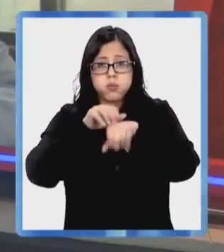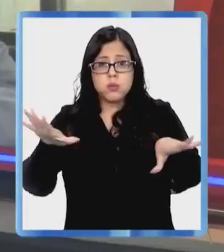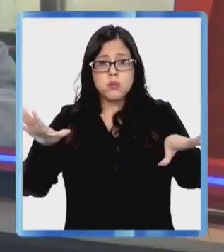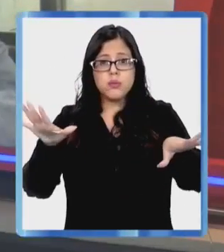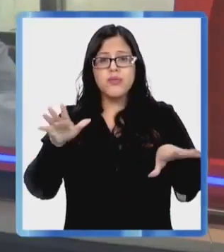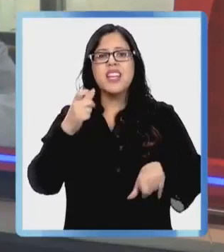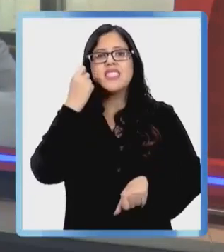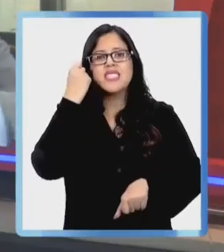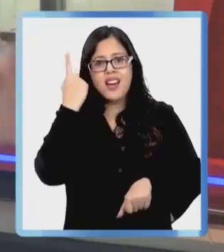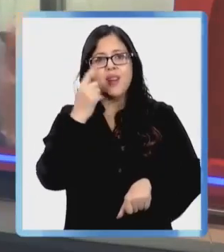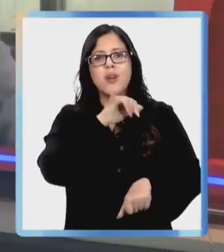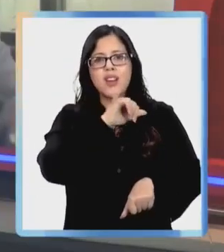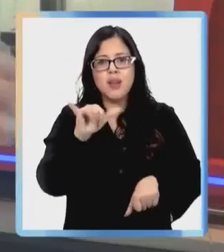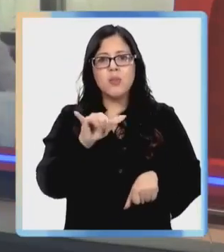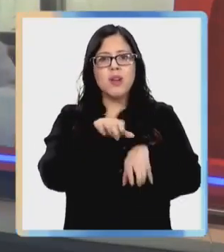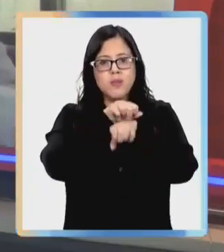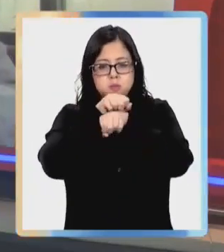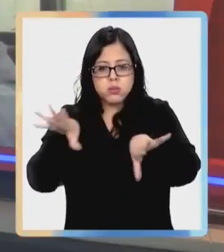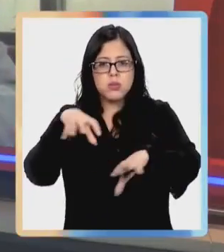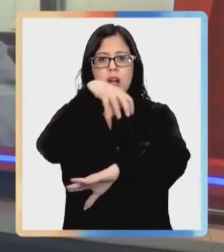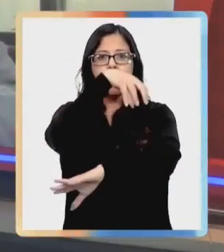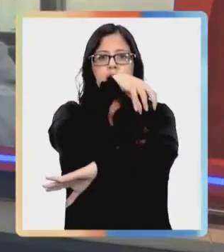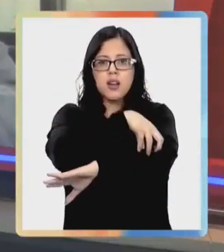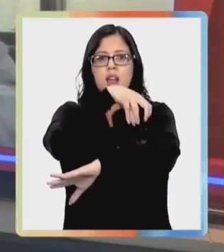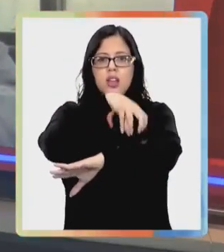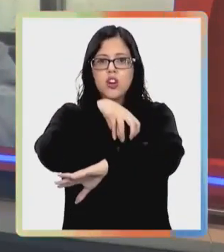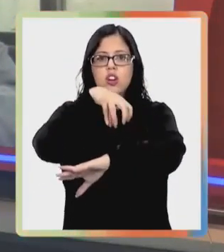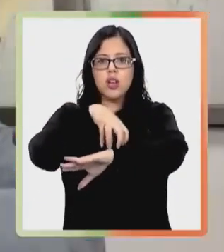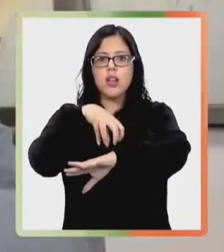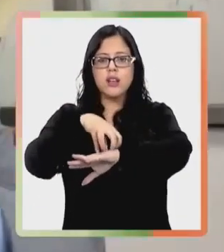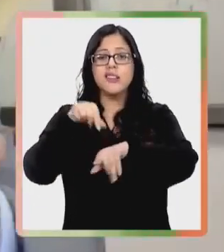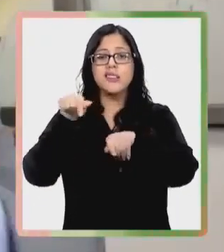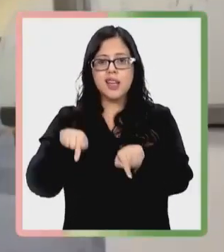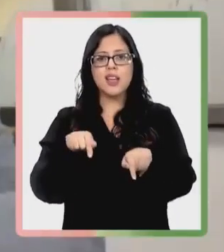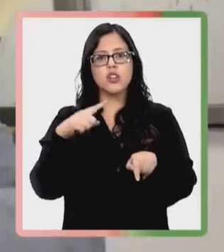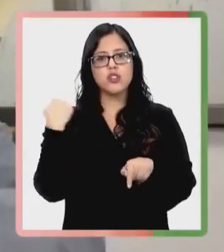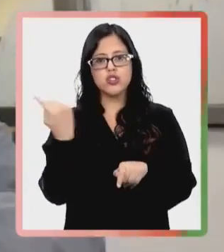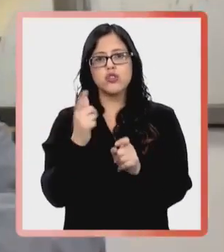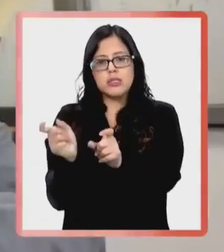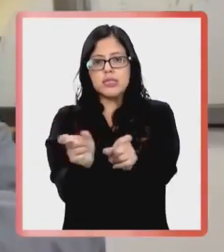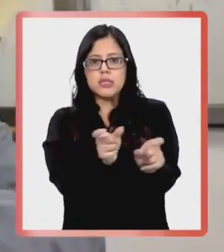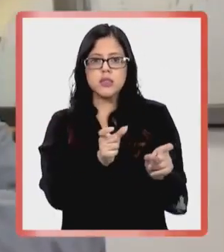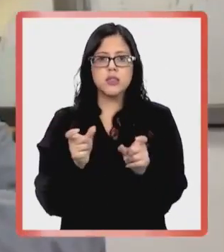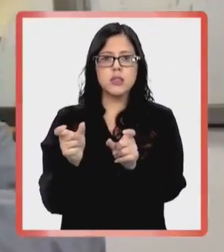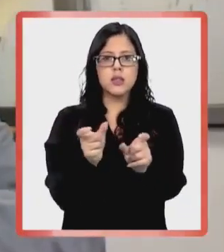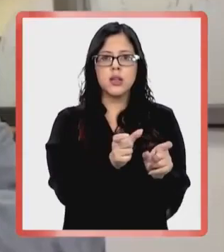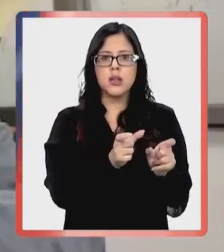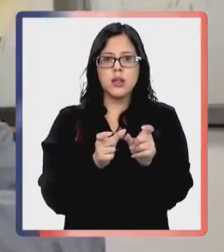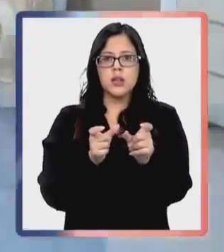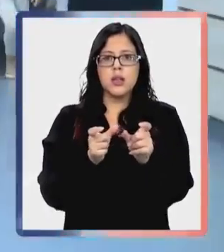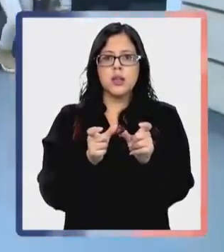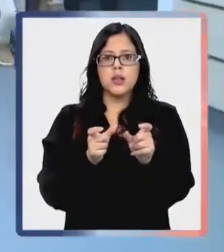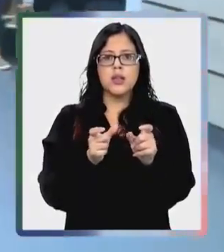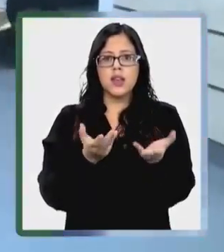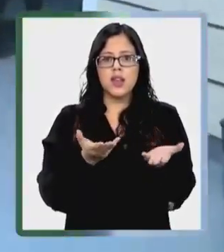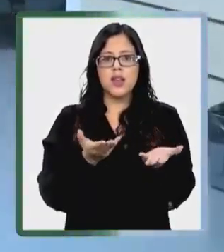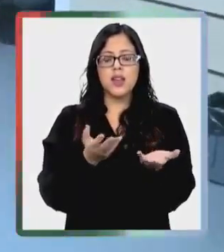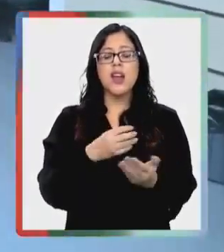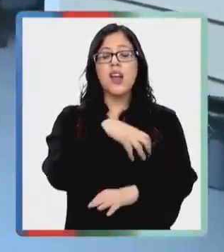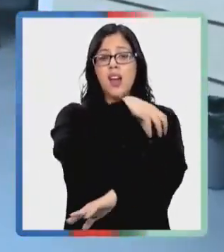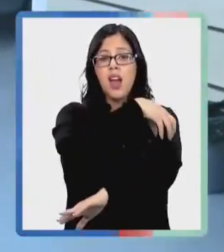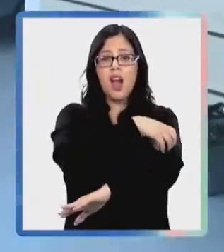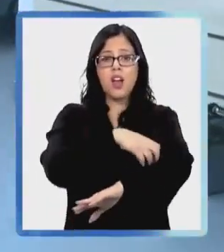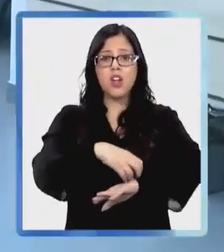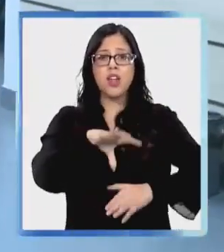ya sabíamos que después iba a brotar en otras regiones. Y así teníamos que estar vigilando permanentemente a las regiones